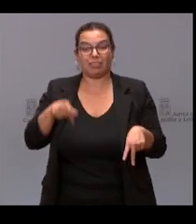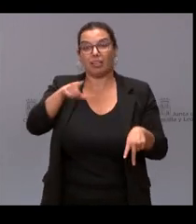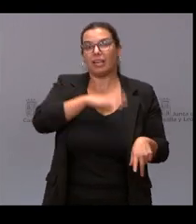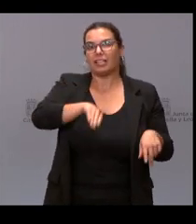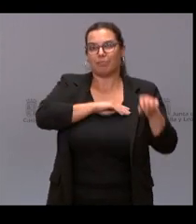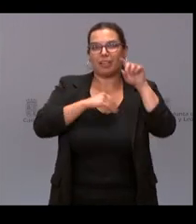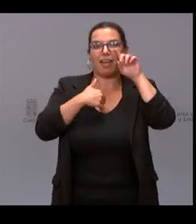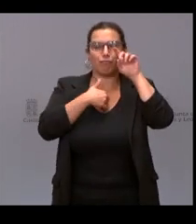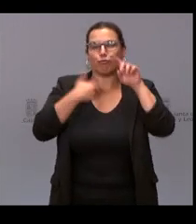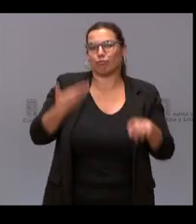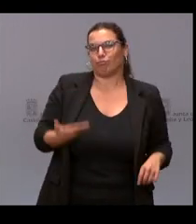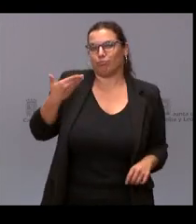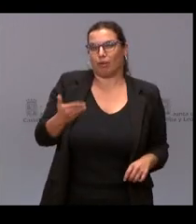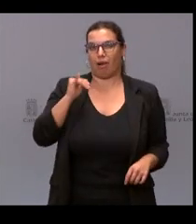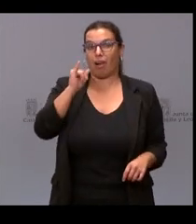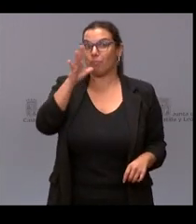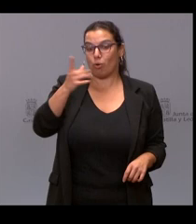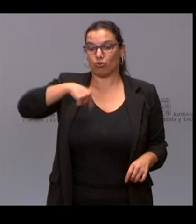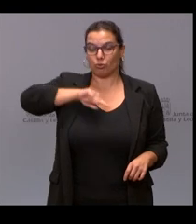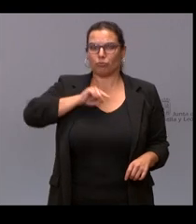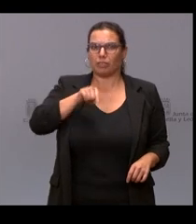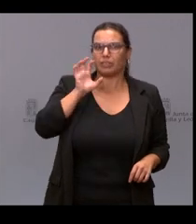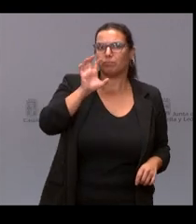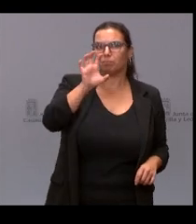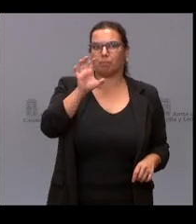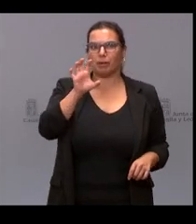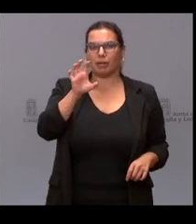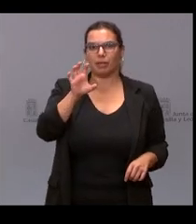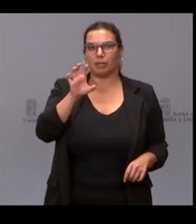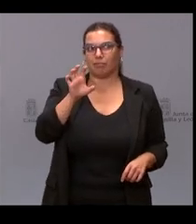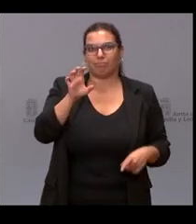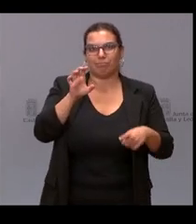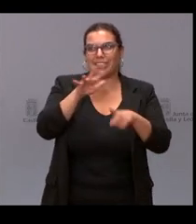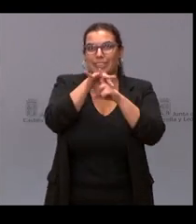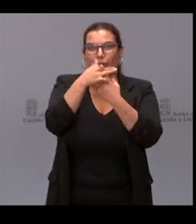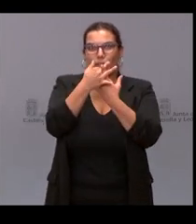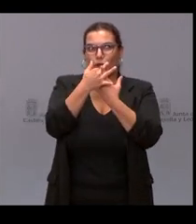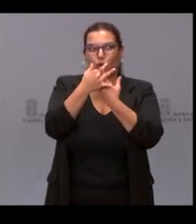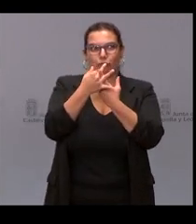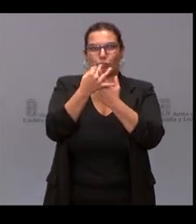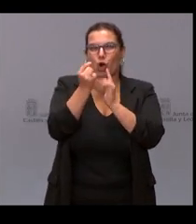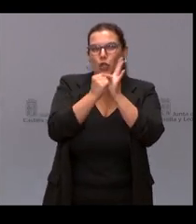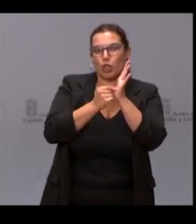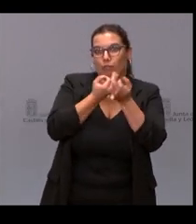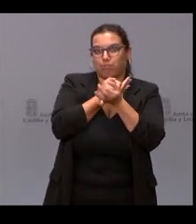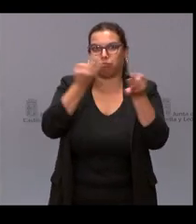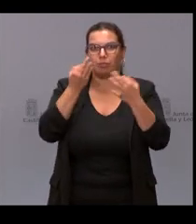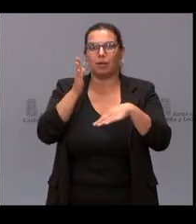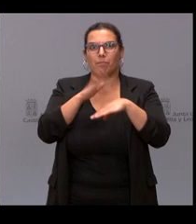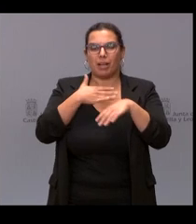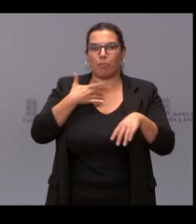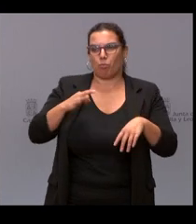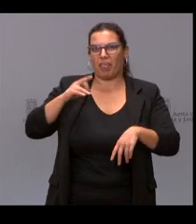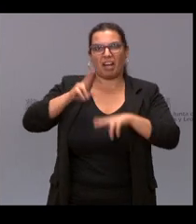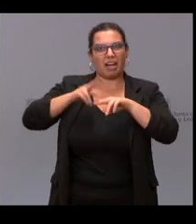un papel fundamental, porque somos un país que tiene todos los condicionantes para ser un país completamente descarbonizado,